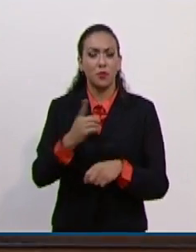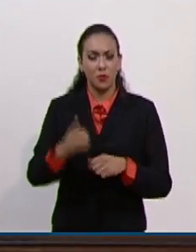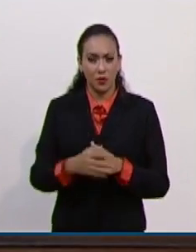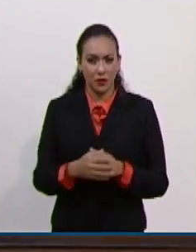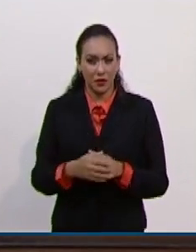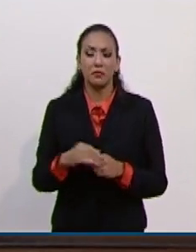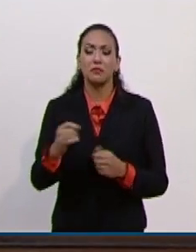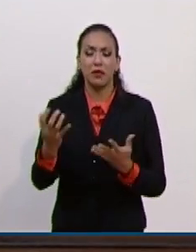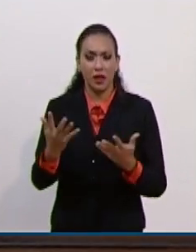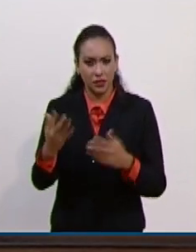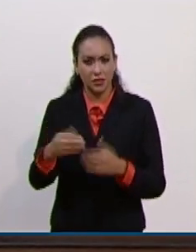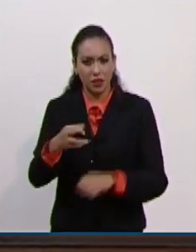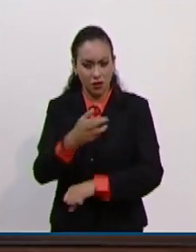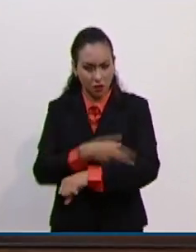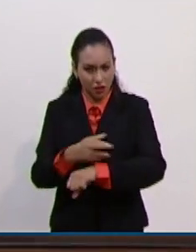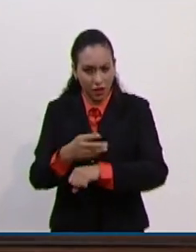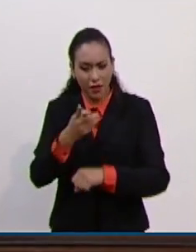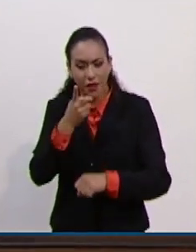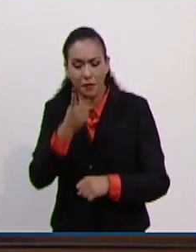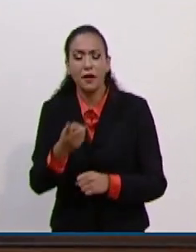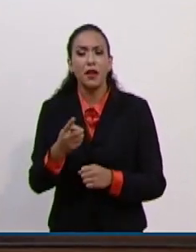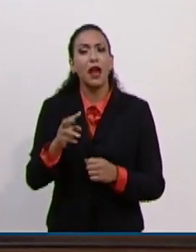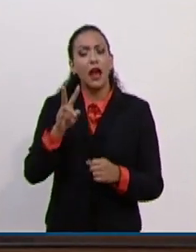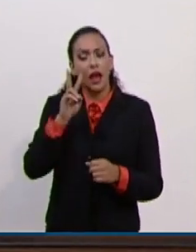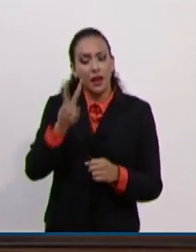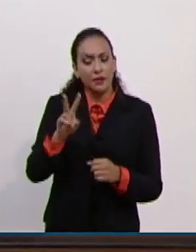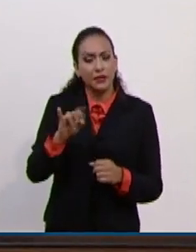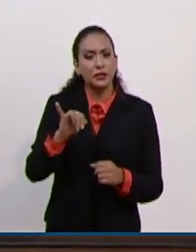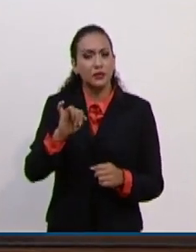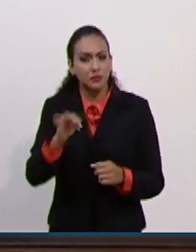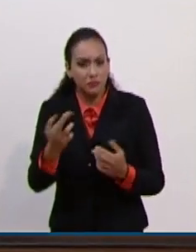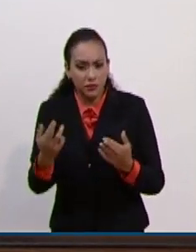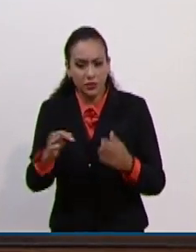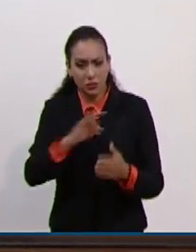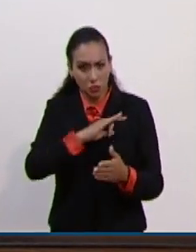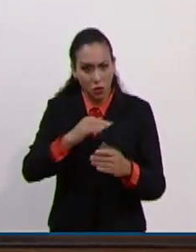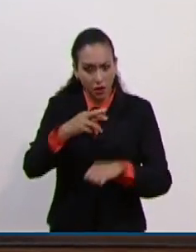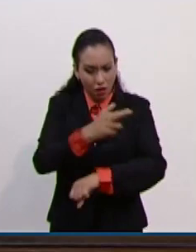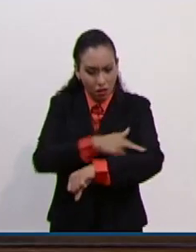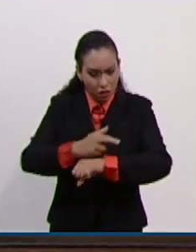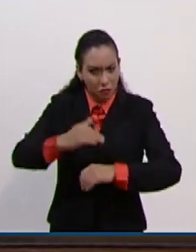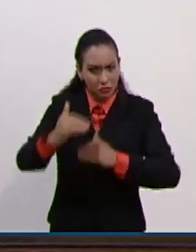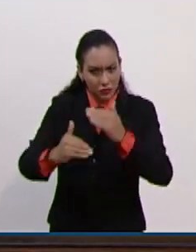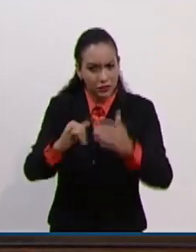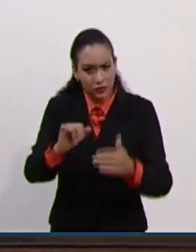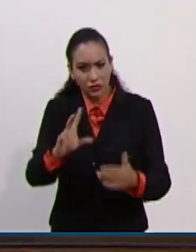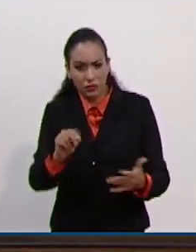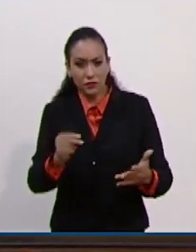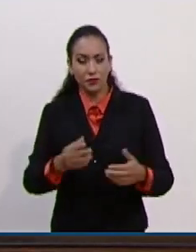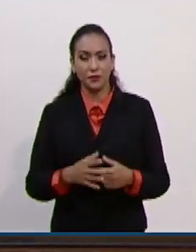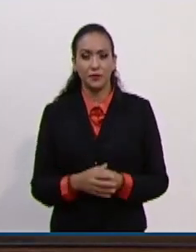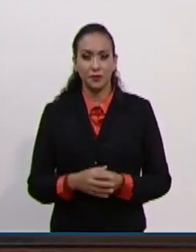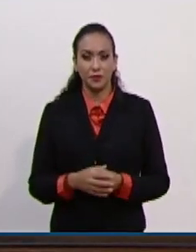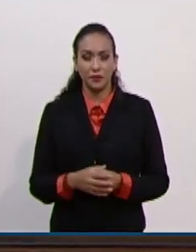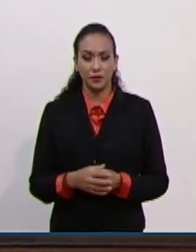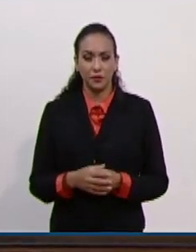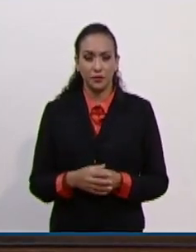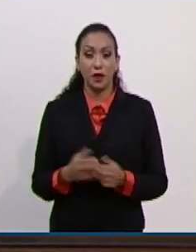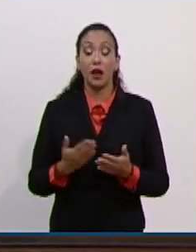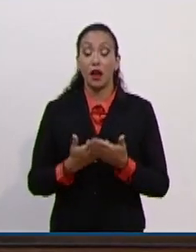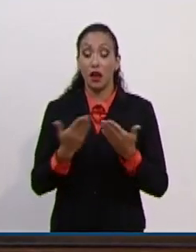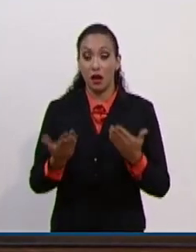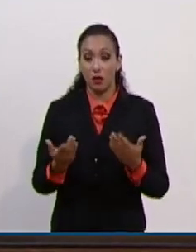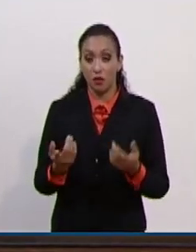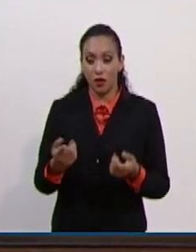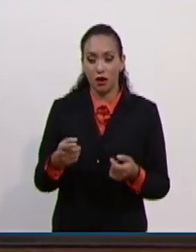que determina si finalmente se retira la inmunidad procesal, lo que está dentro de